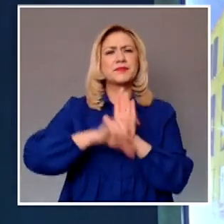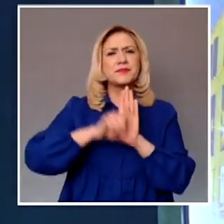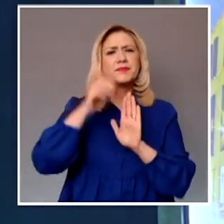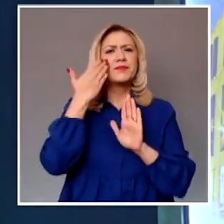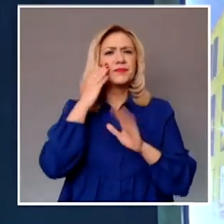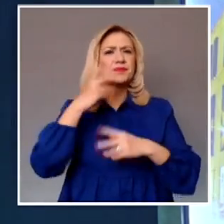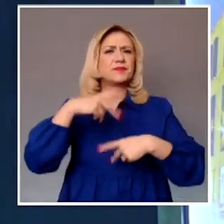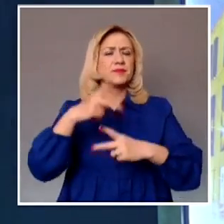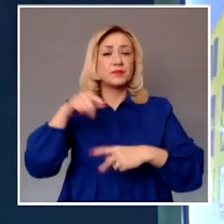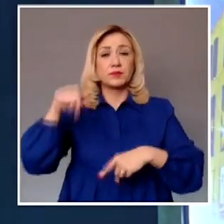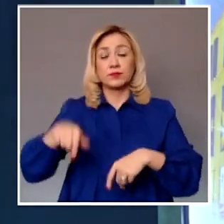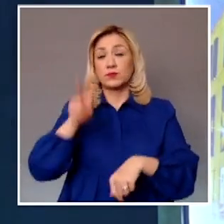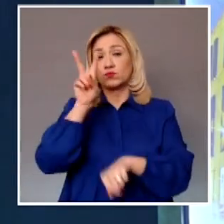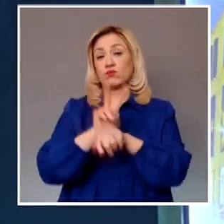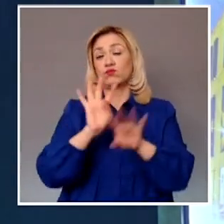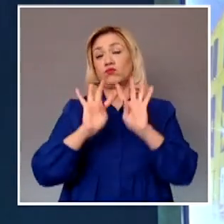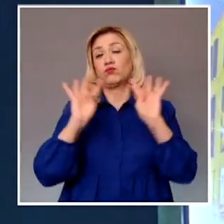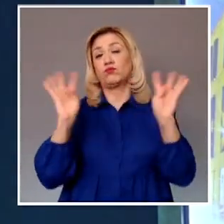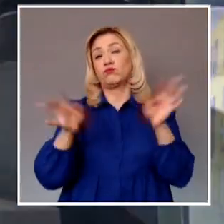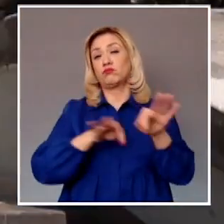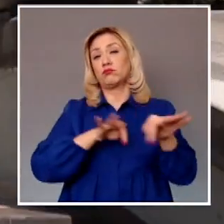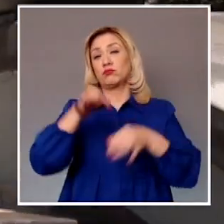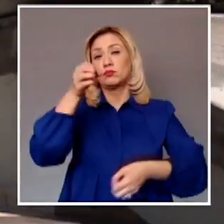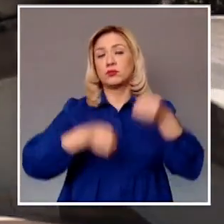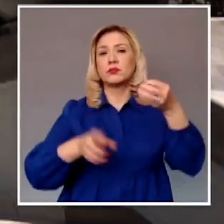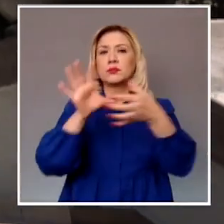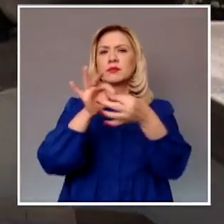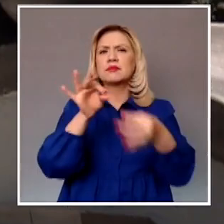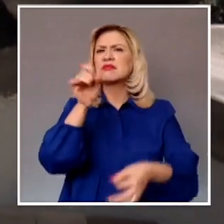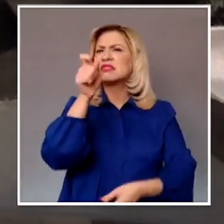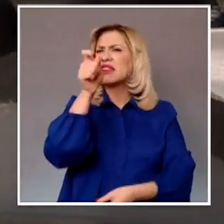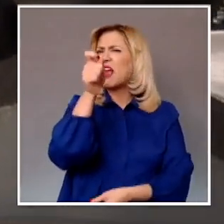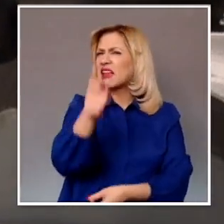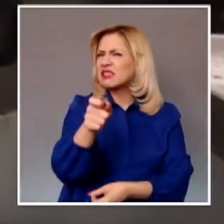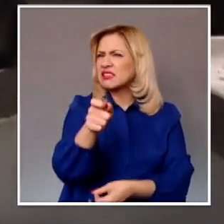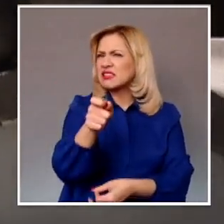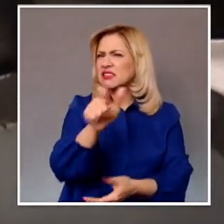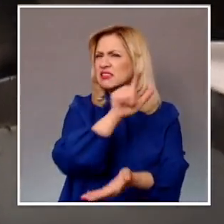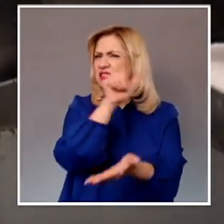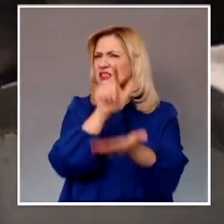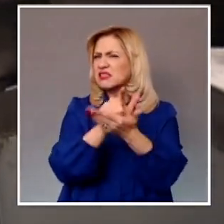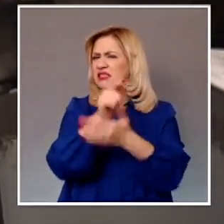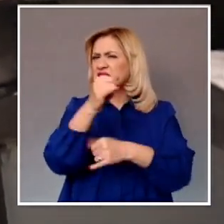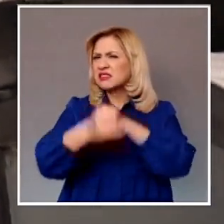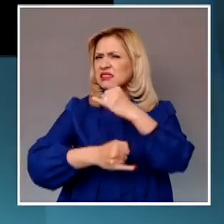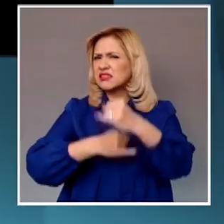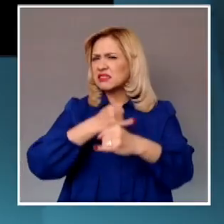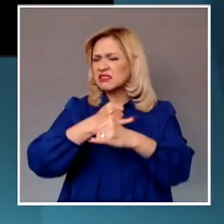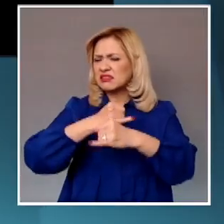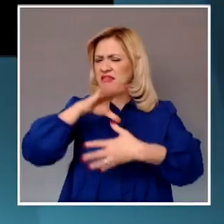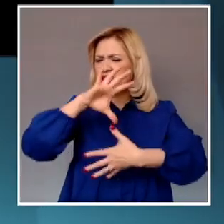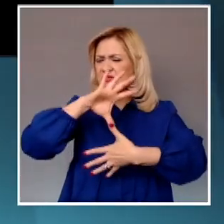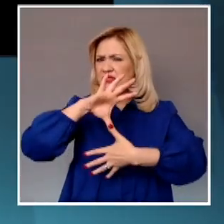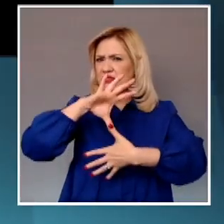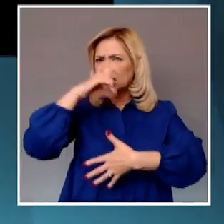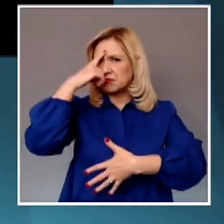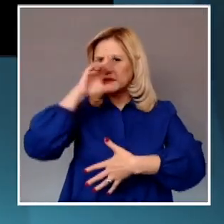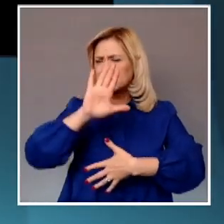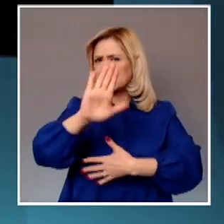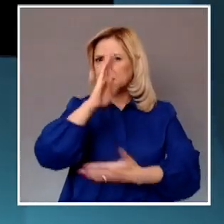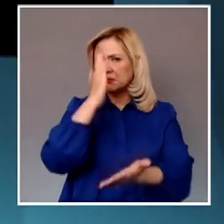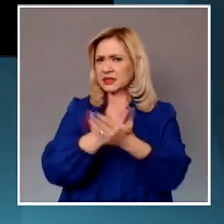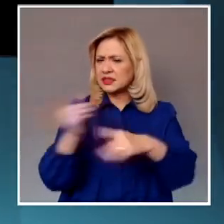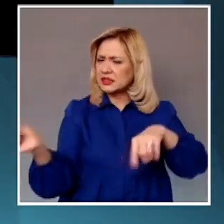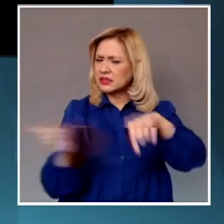Federal explicó en qué consiste la Convención Interamericana para la Eliminación de todas las formas de discriminación contra las personas